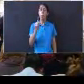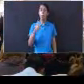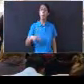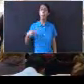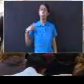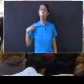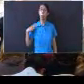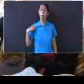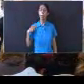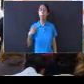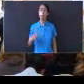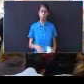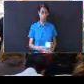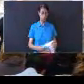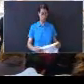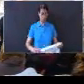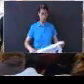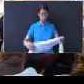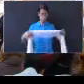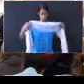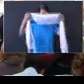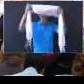partir de hoy se pueden empezar a cumplir.